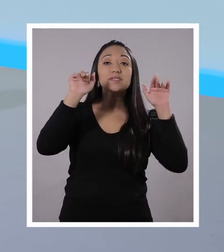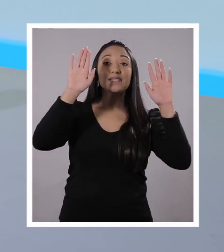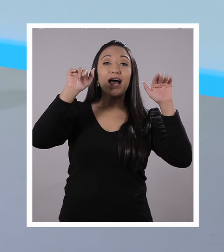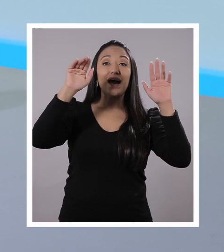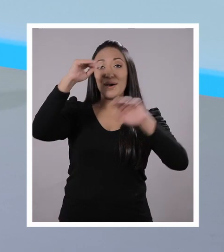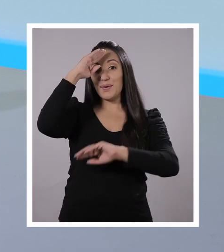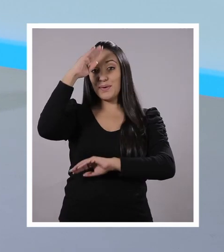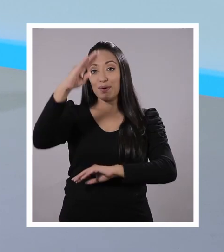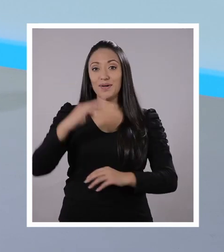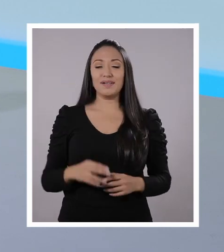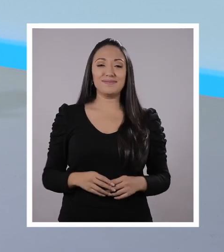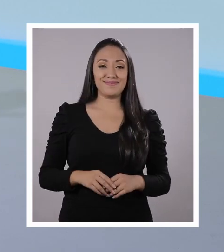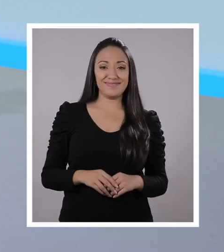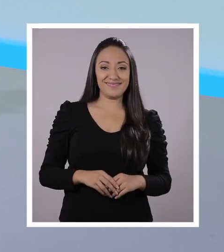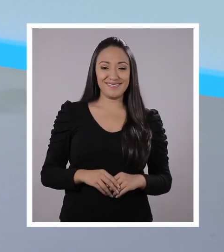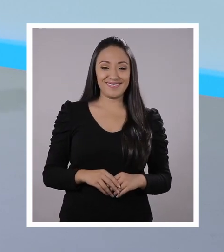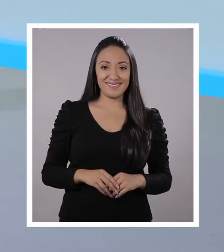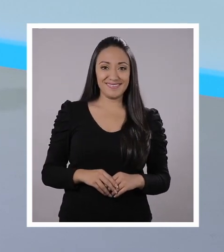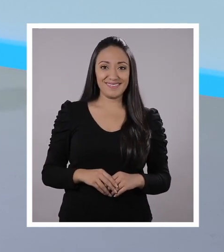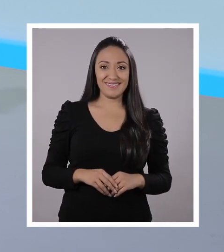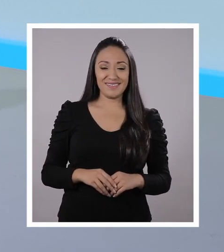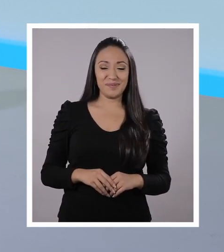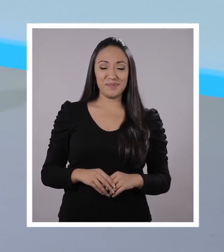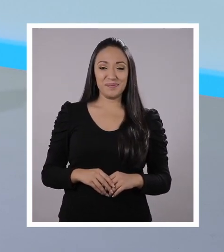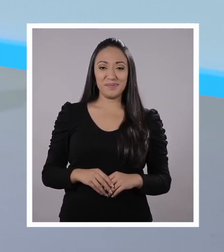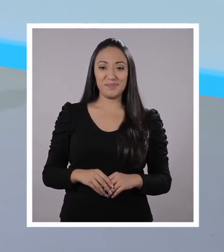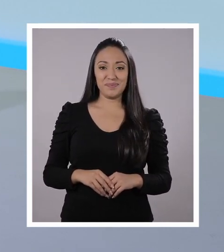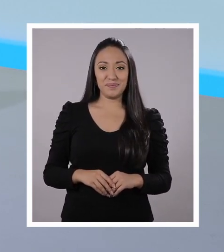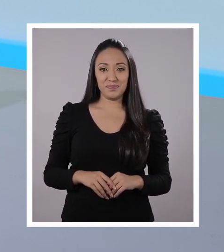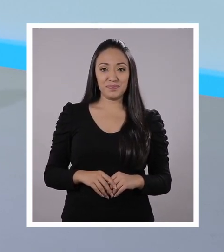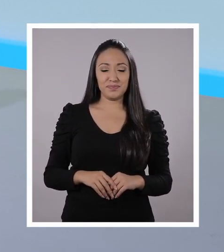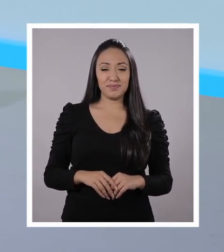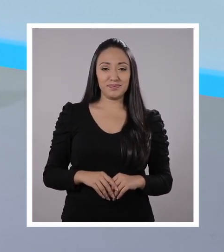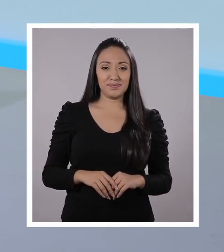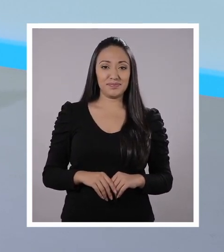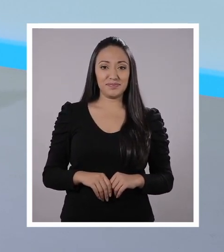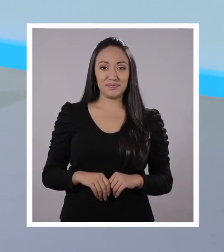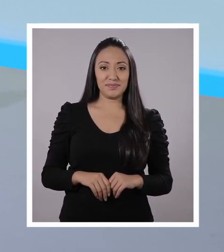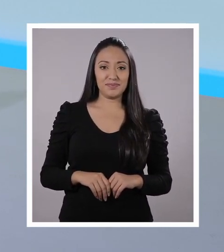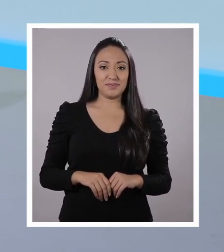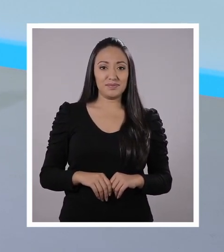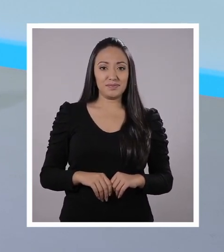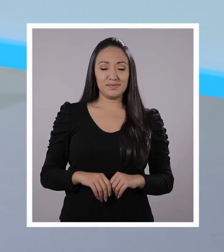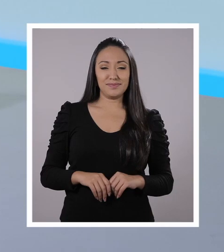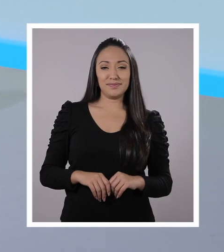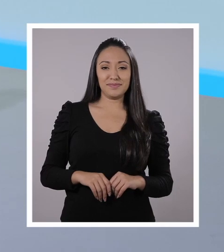de ustedes. Nos vemos en un próximo programa. ¡Chao! Chao. Vamos, profe. Tú,